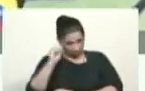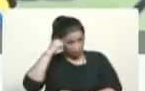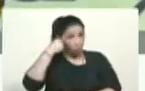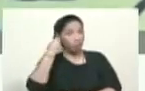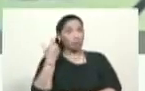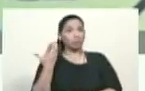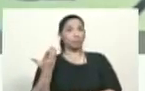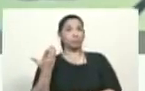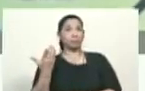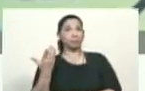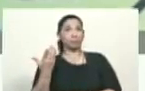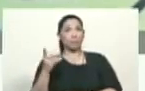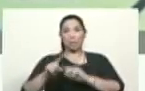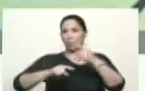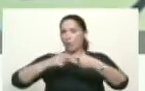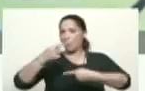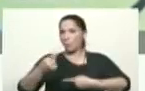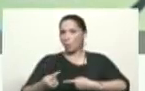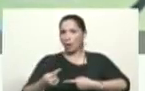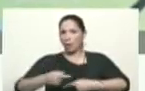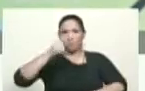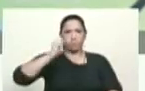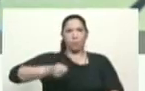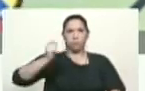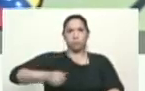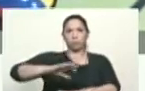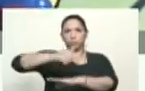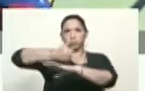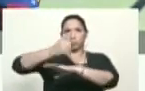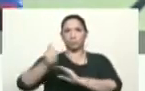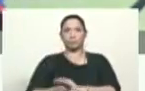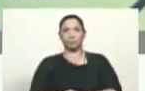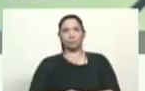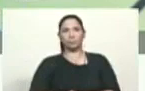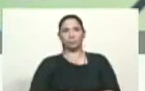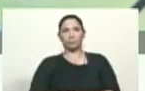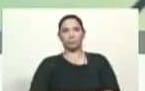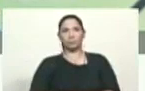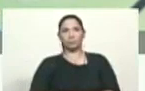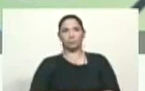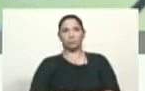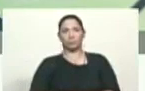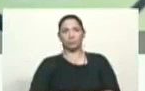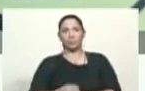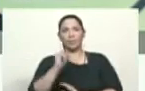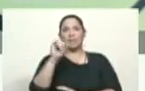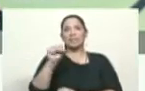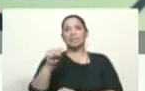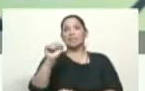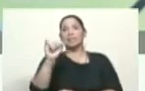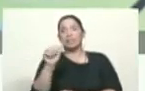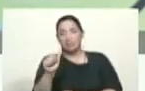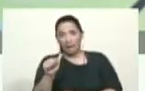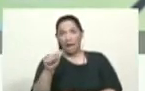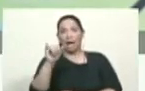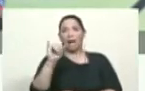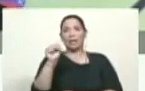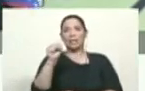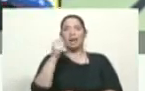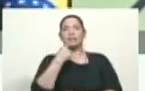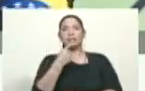Recuerden, y después salió el entonces fiscal general, nuestro embajador en Italia, Isaías Rodríguez, con valentía y con